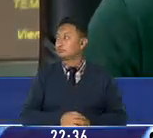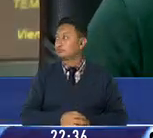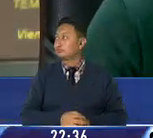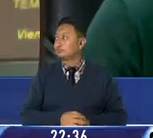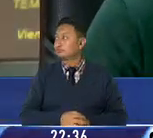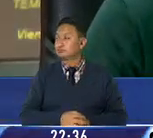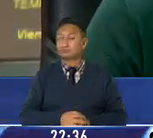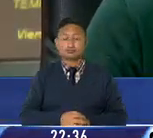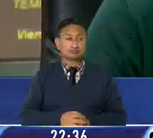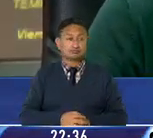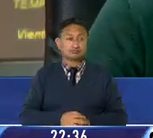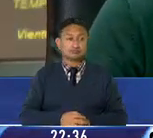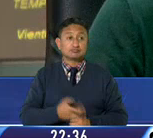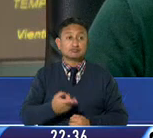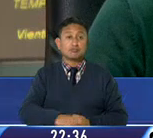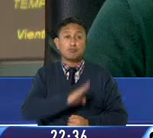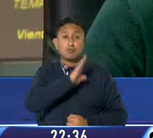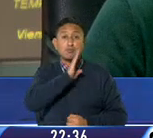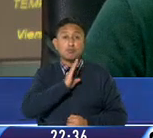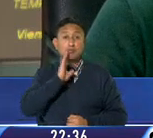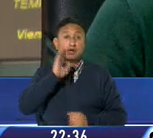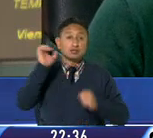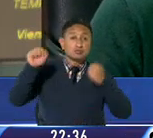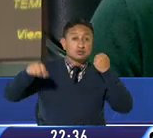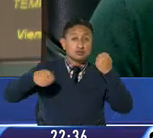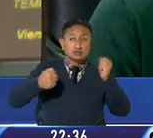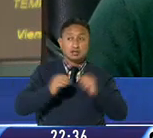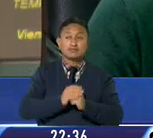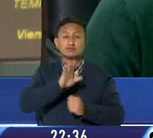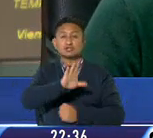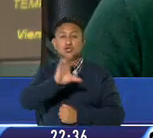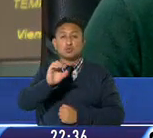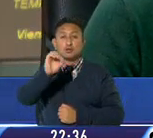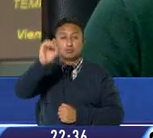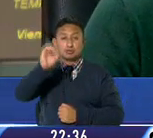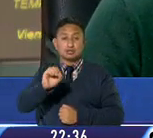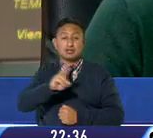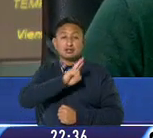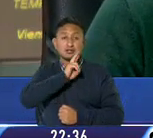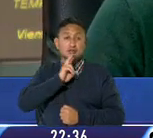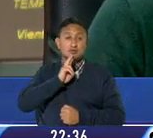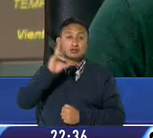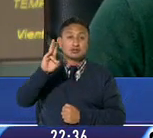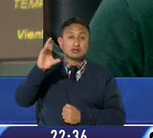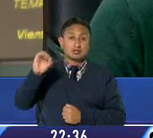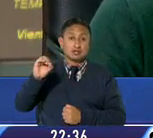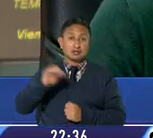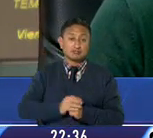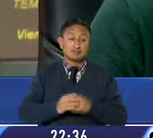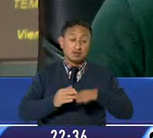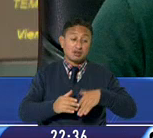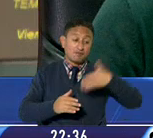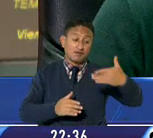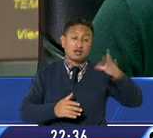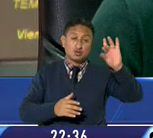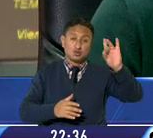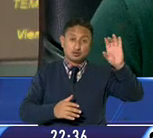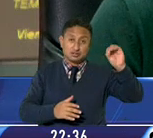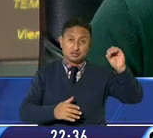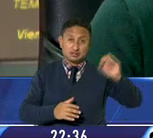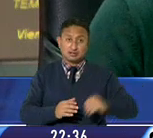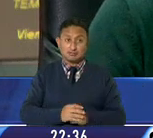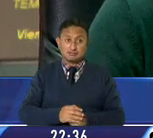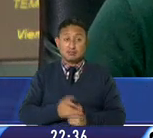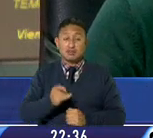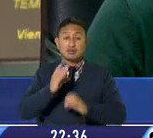las discotecas están en 50%, los restaurantes el 70% en el interior y el 80% en el exterior. Los